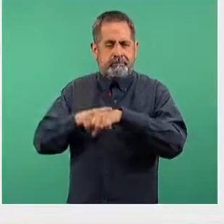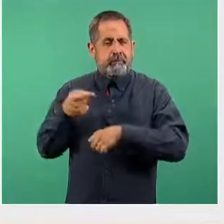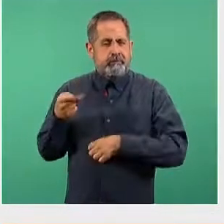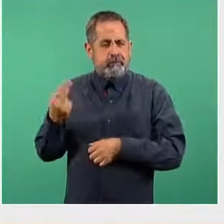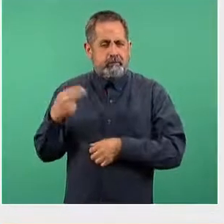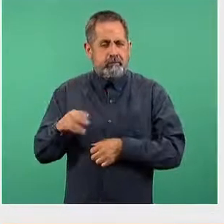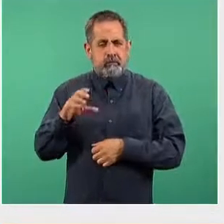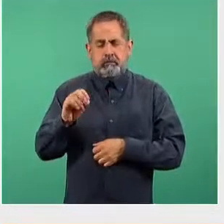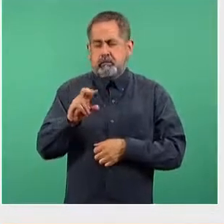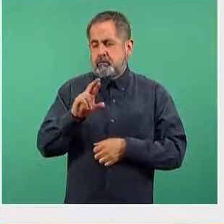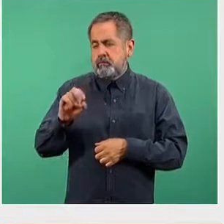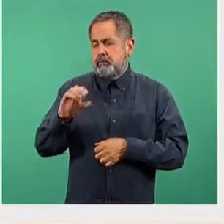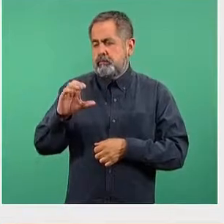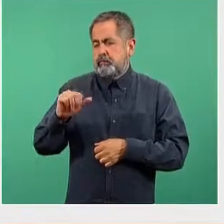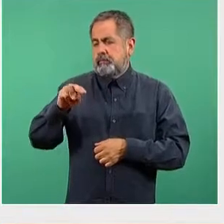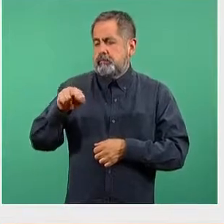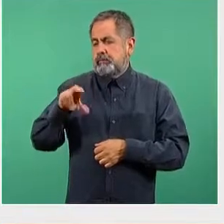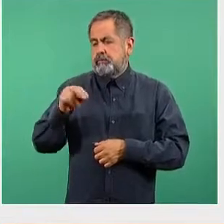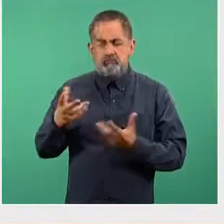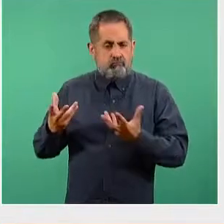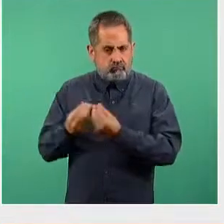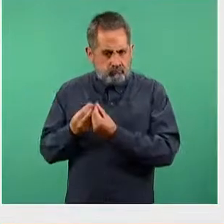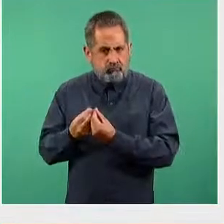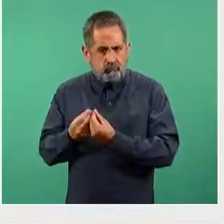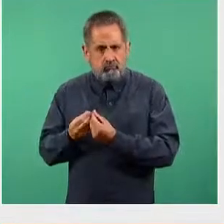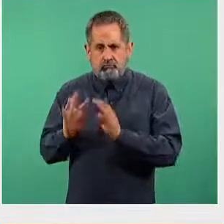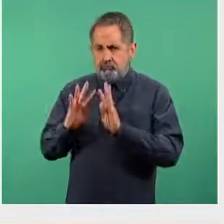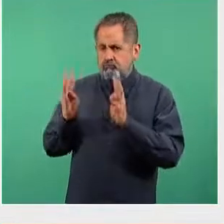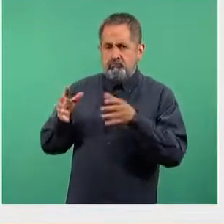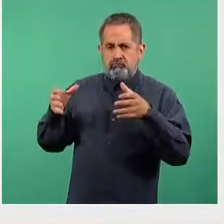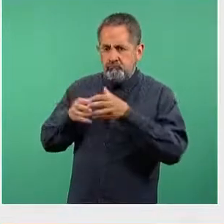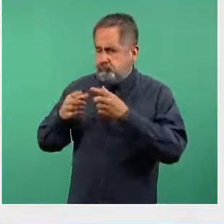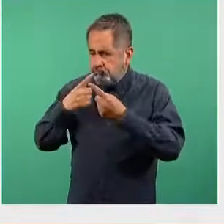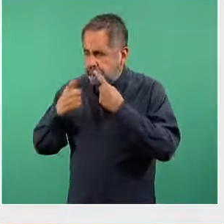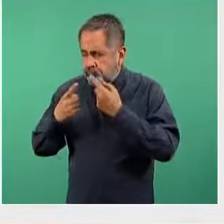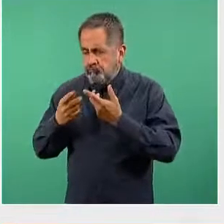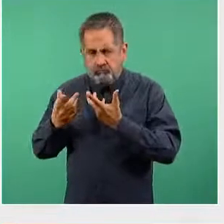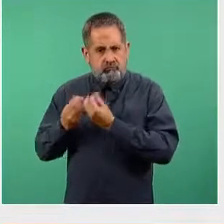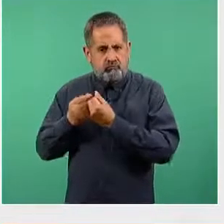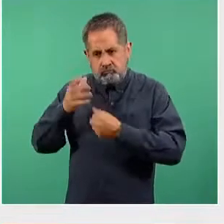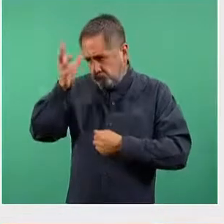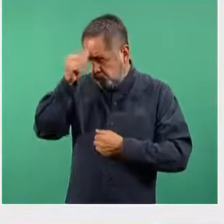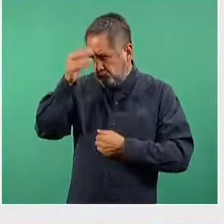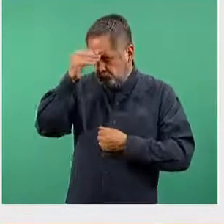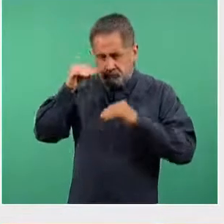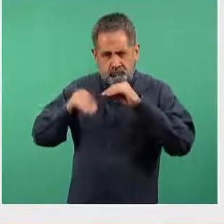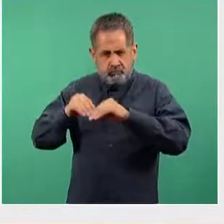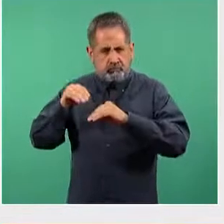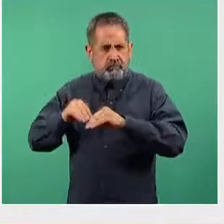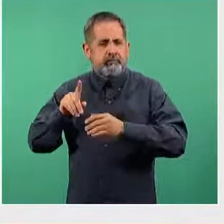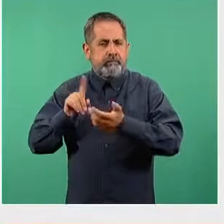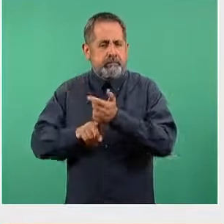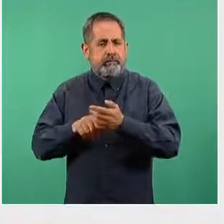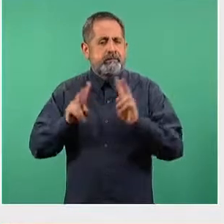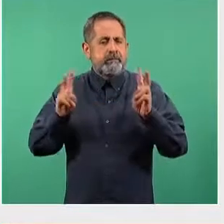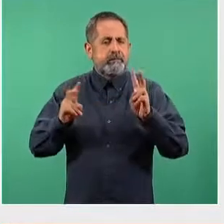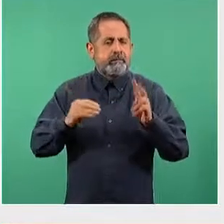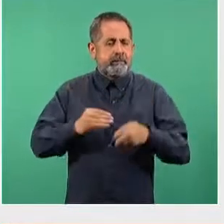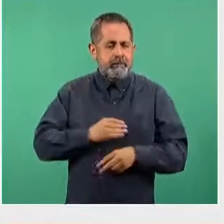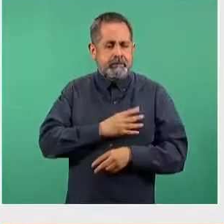el Consejo en Pleno de Vacunación, el COEVA, y la Delegación Federal de Bienestar.